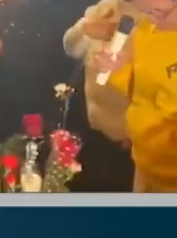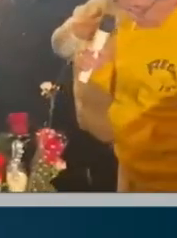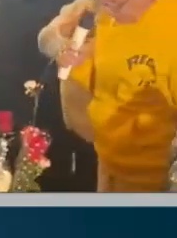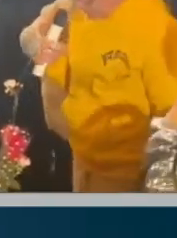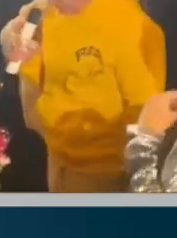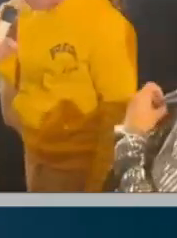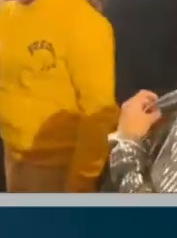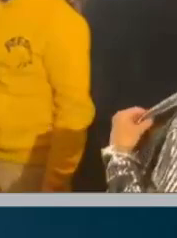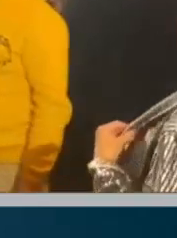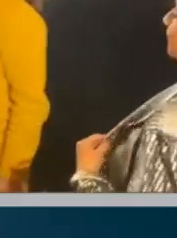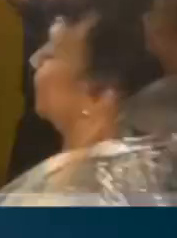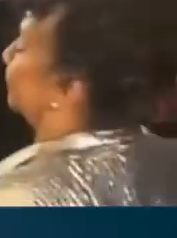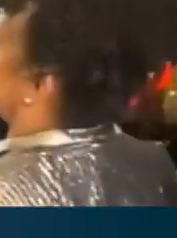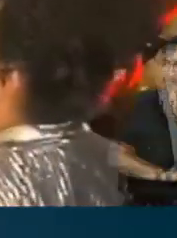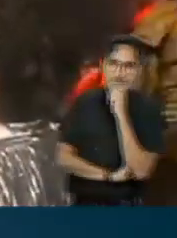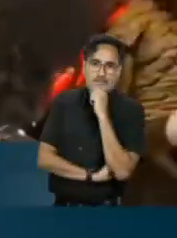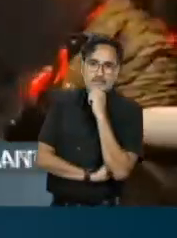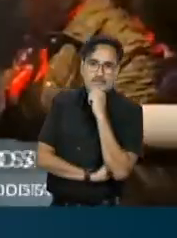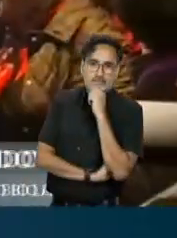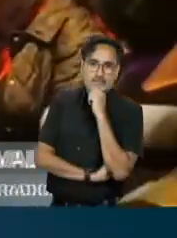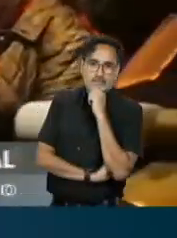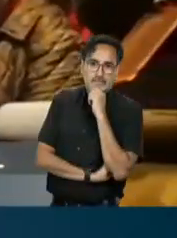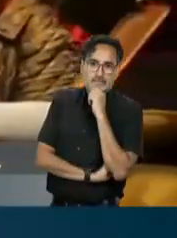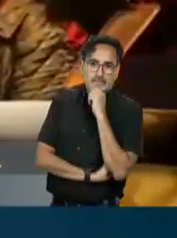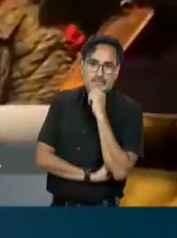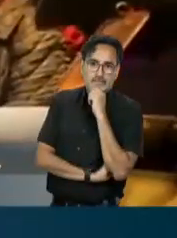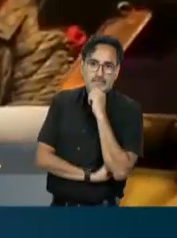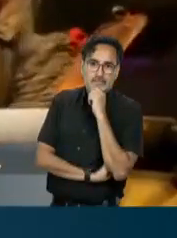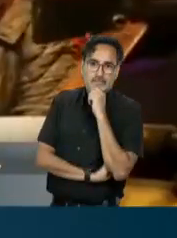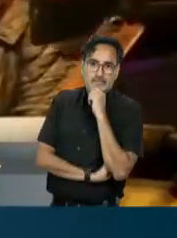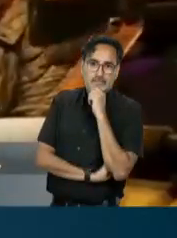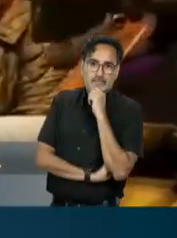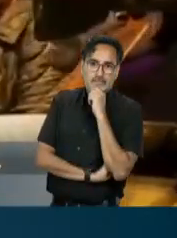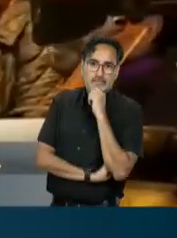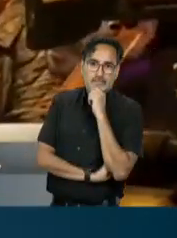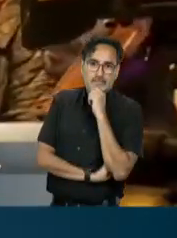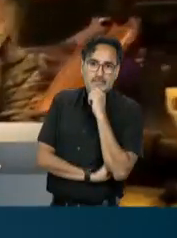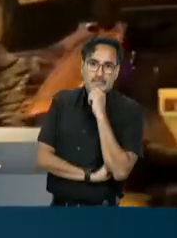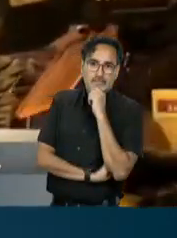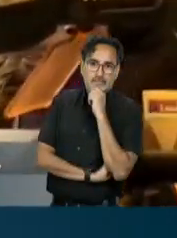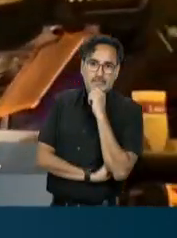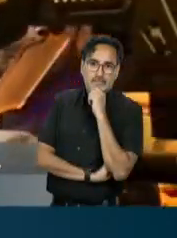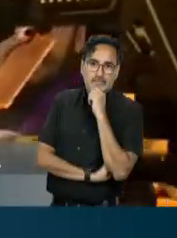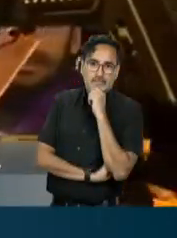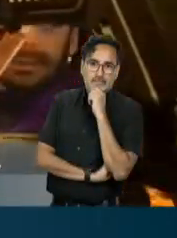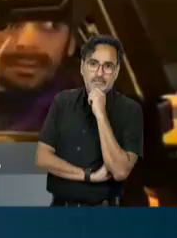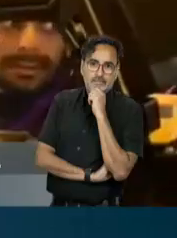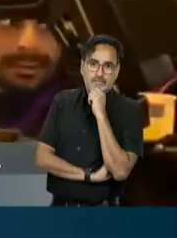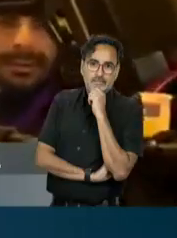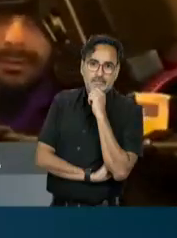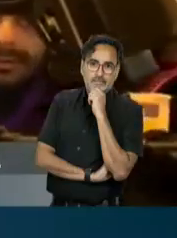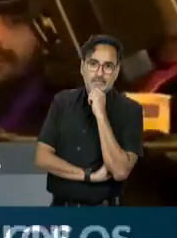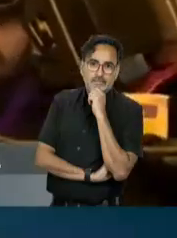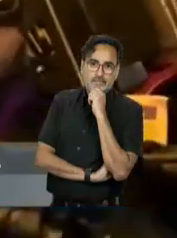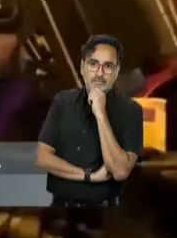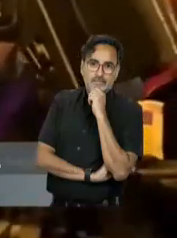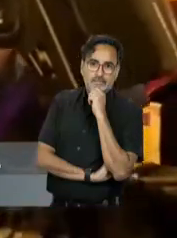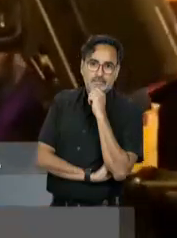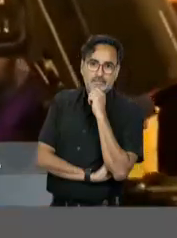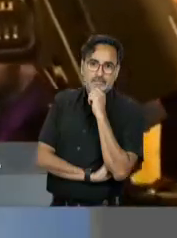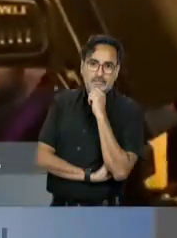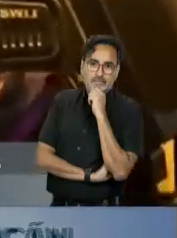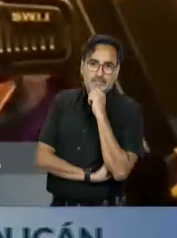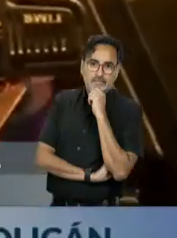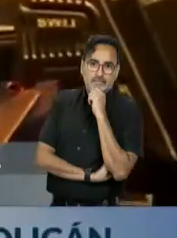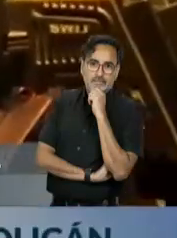Antonio. Buenos días, Tomás. Buenos días, auditores. Mira, hasta el momento hay más de 50 personas ya esperando que se abran